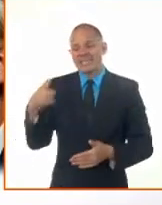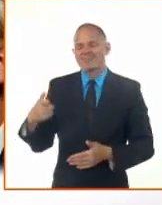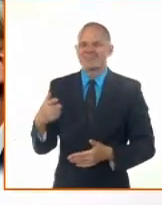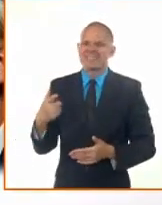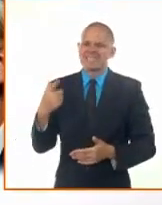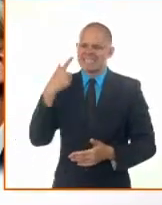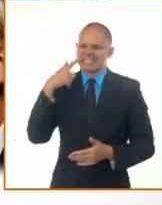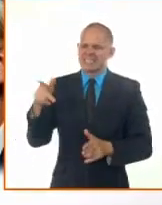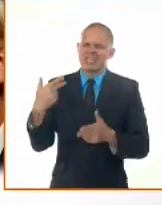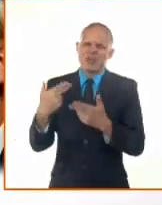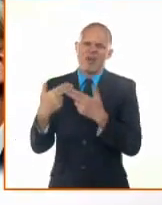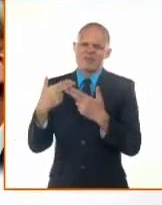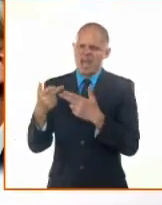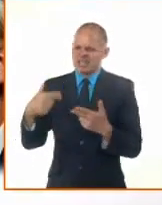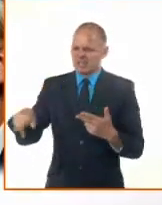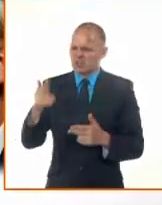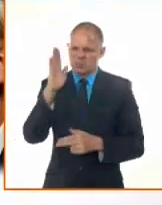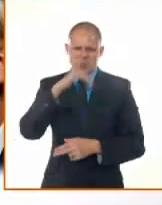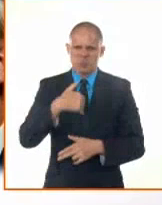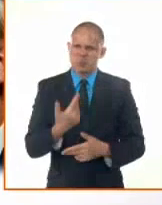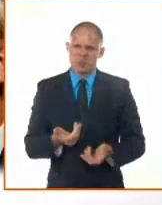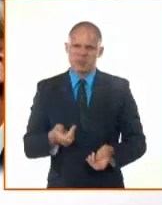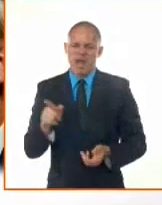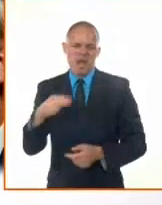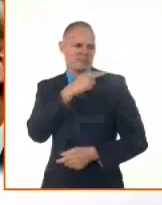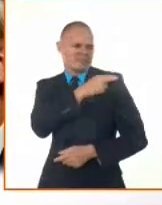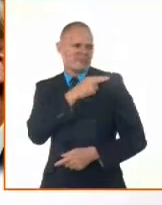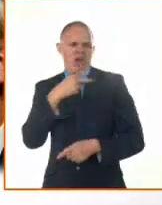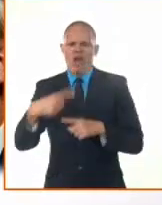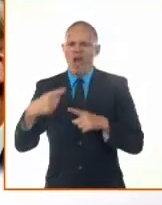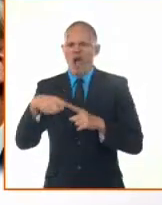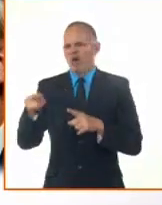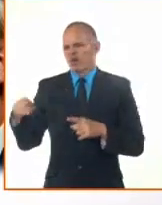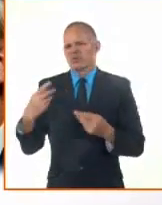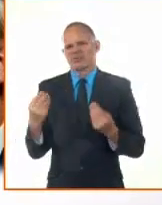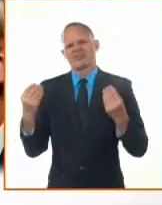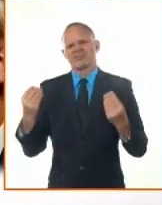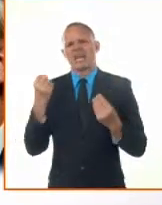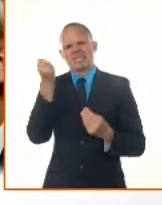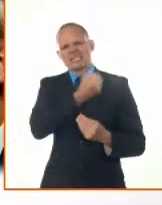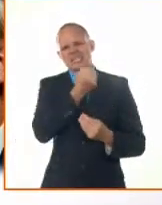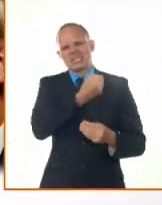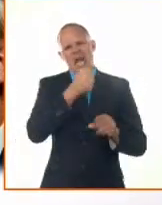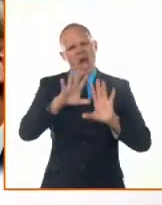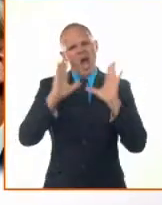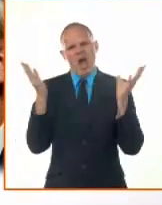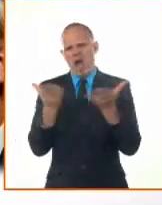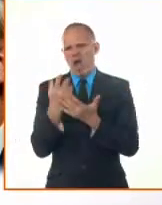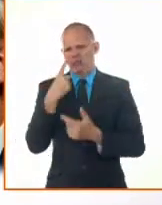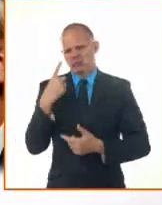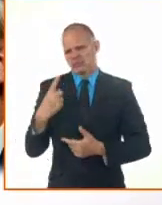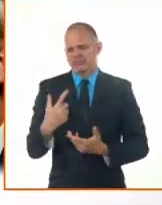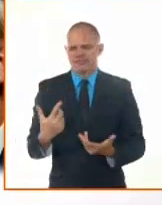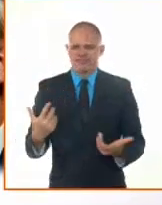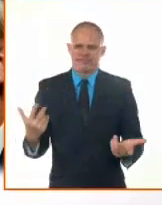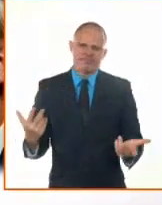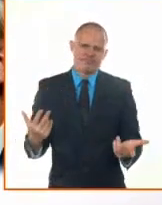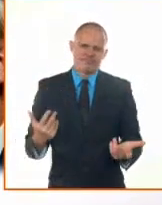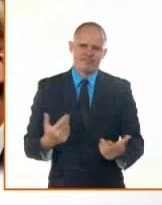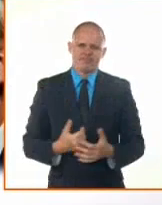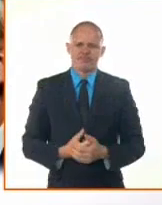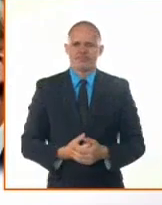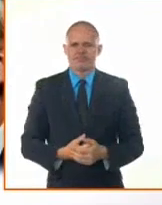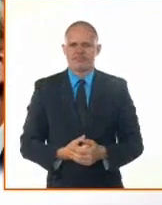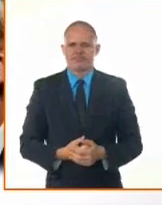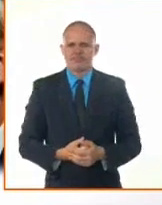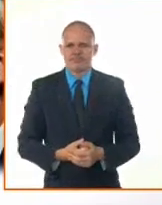de la confianza de los estadounidenses en sus instituciones que entre otras causas fue uno de los factores que llevó a Donald Trump